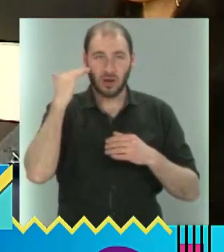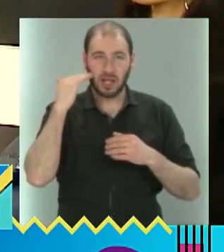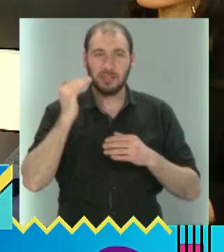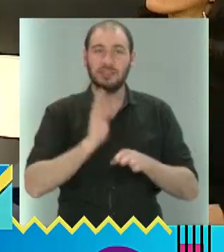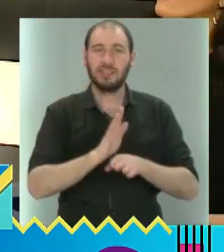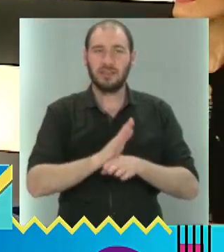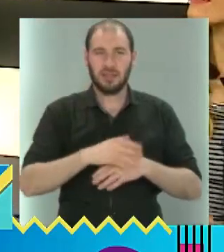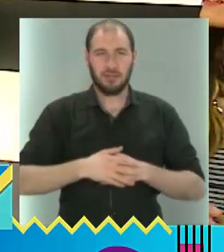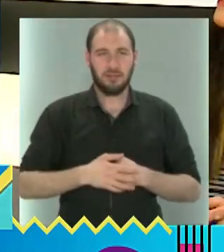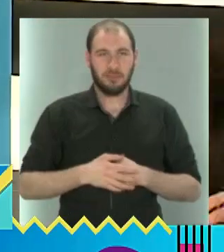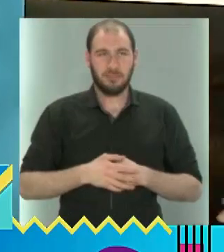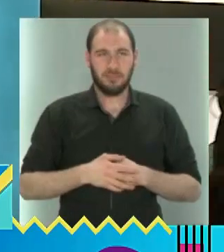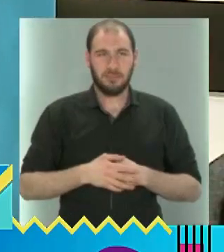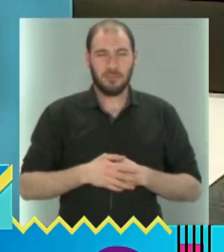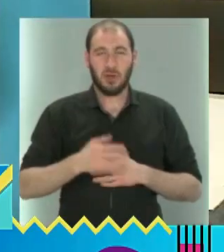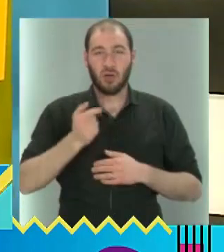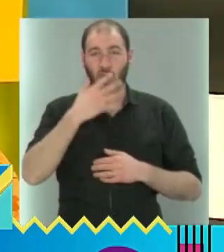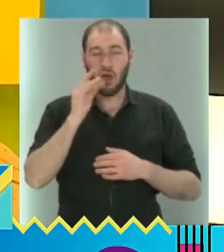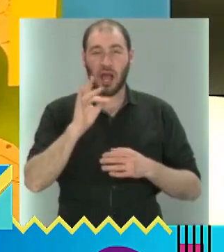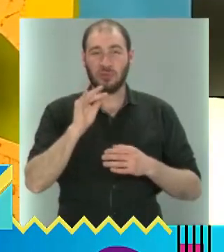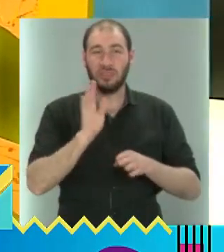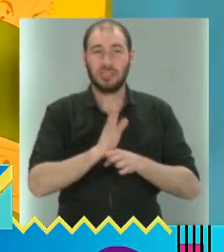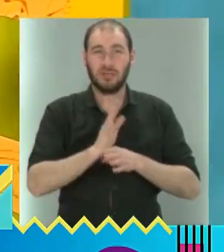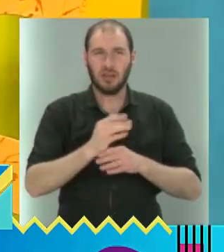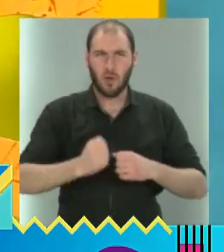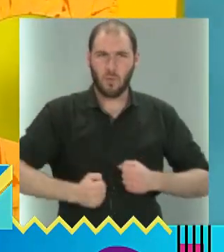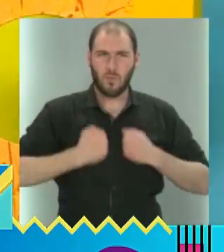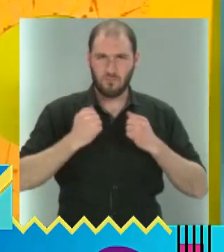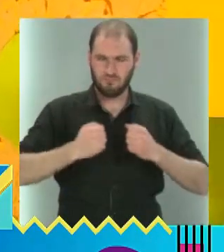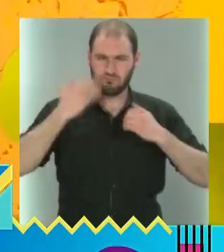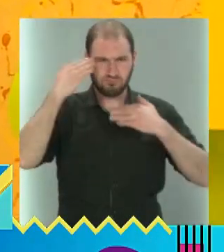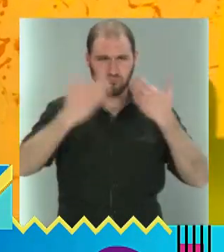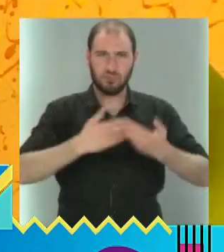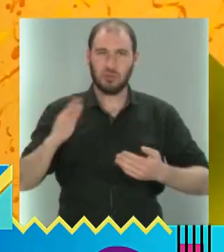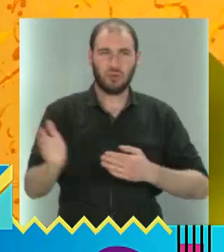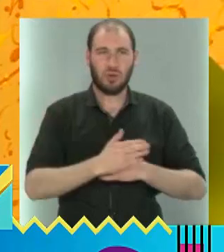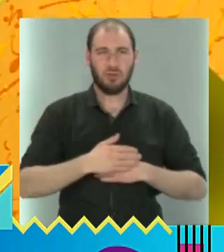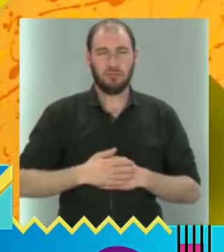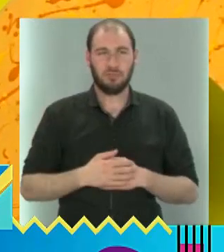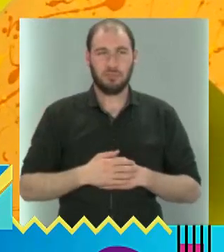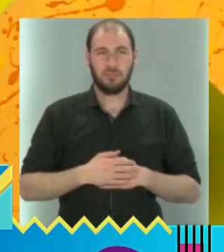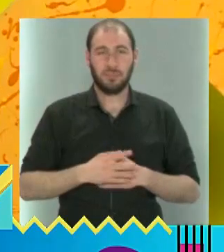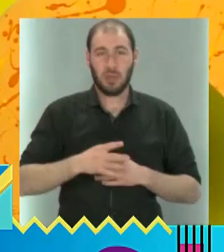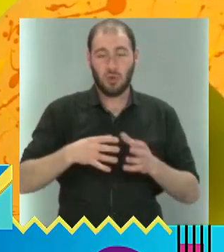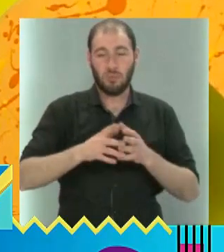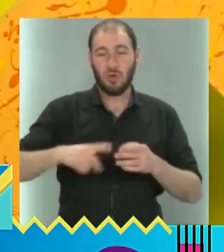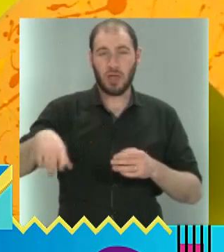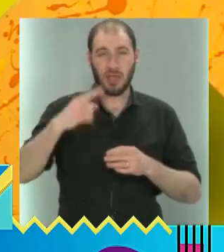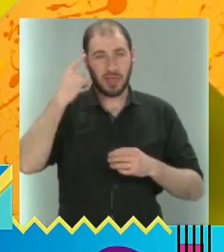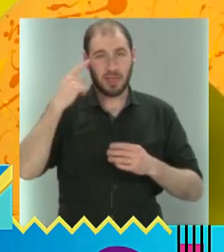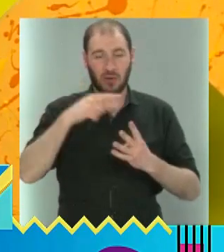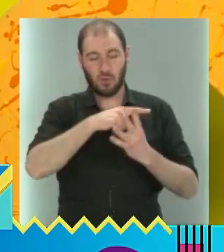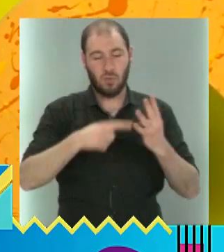significa que el color azul representa la madurez y crecimiento de todas las cosas. Y ellos se basan en